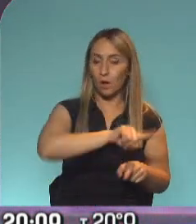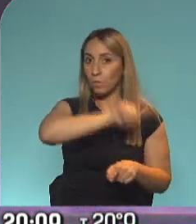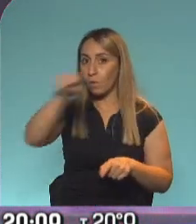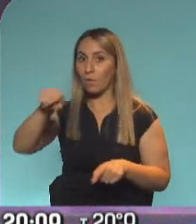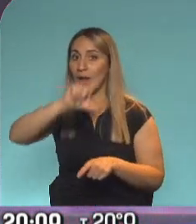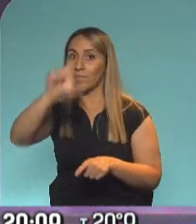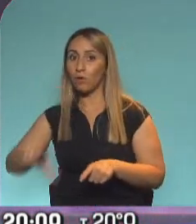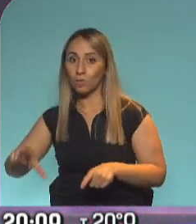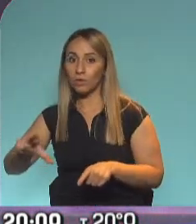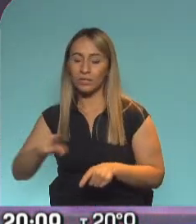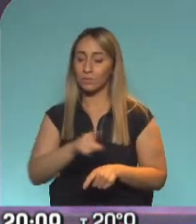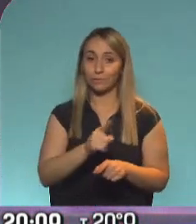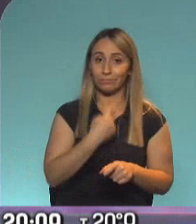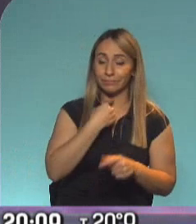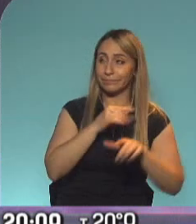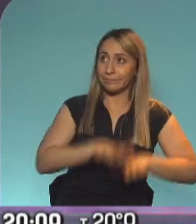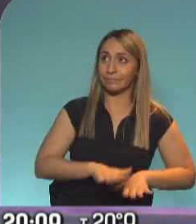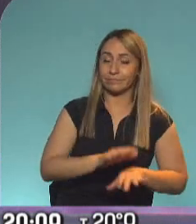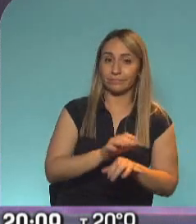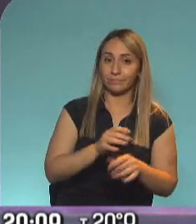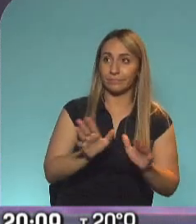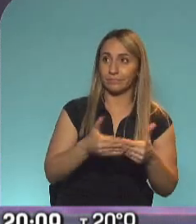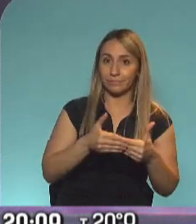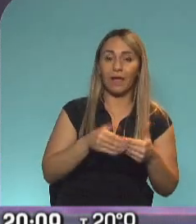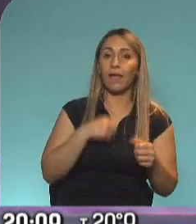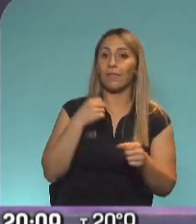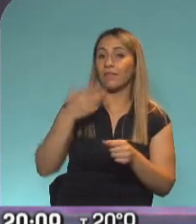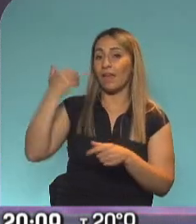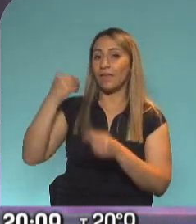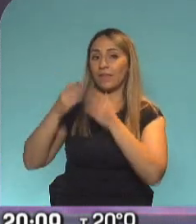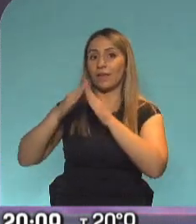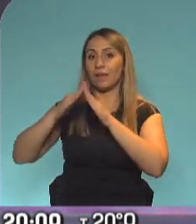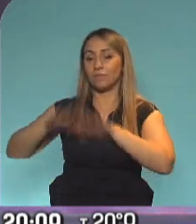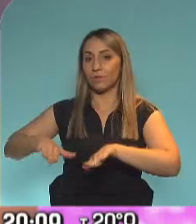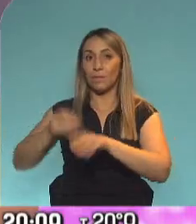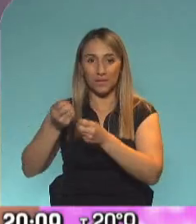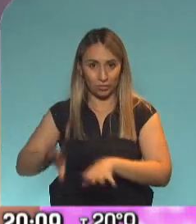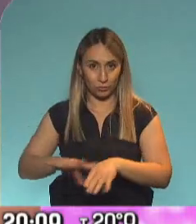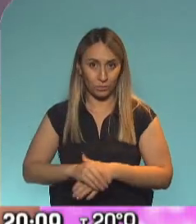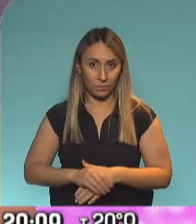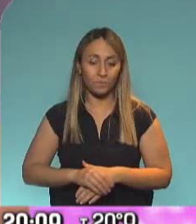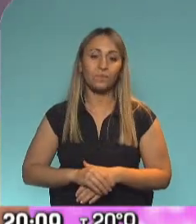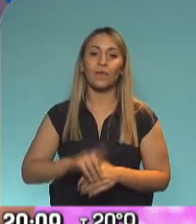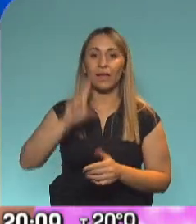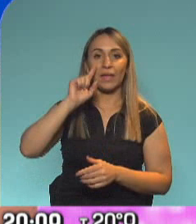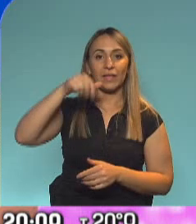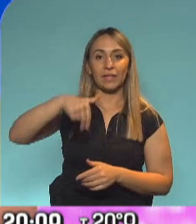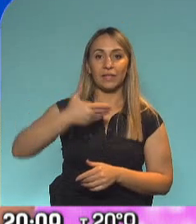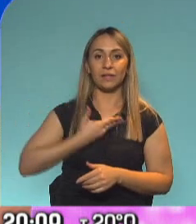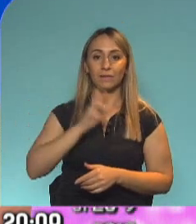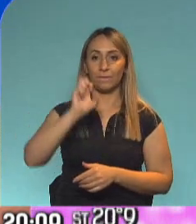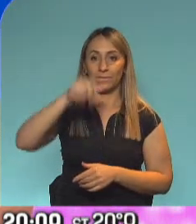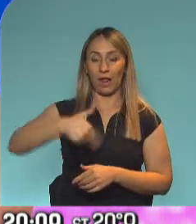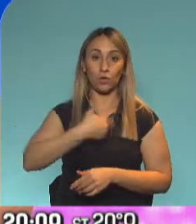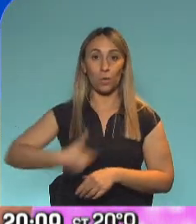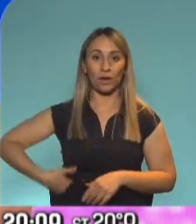quedado varadas desde que comenzó este aislamiento. ¿Cuál es la postura que va a tomar Gilding France? Bueno, así es, Gaby. Y lo que dijo Infran hoy es que van a acatar la